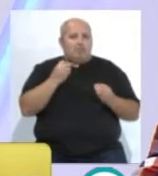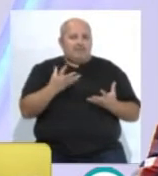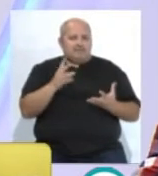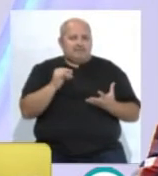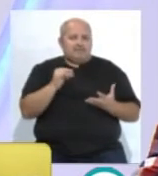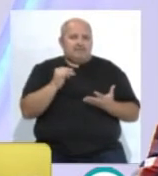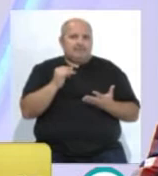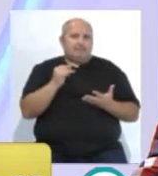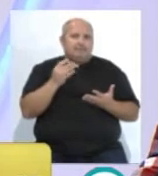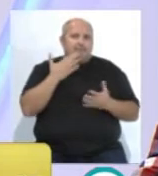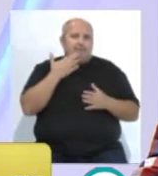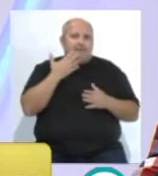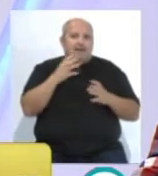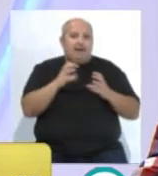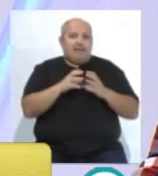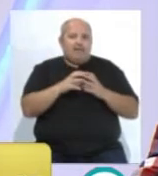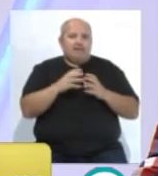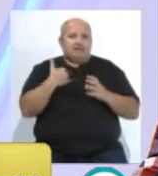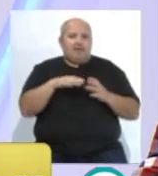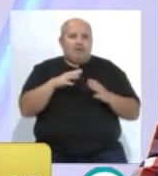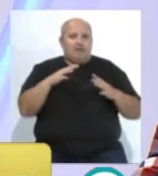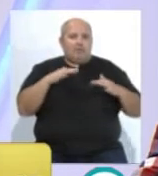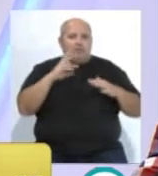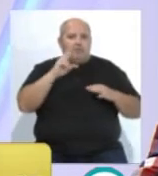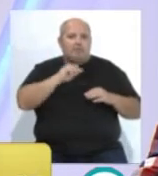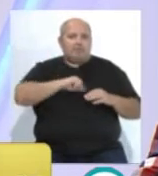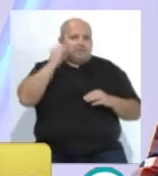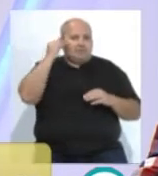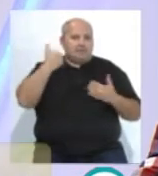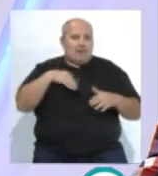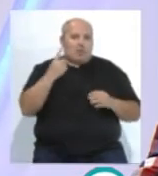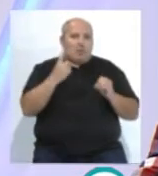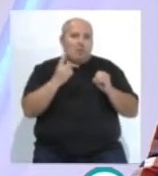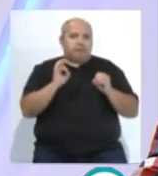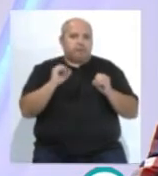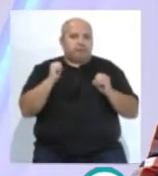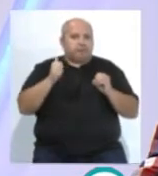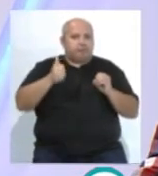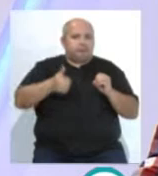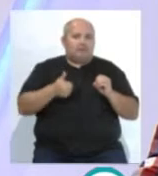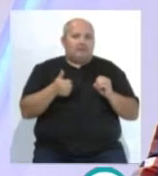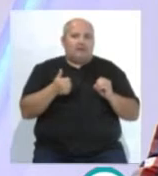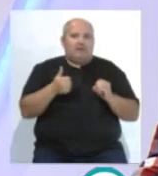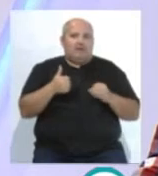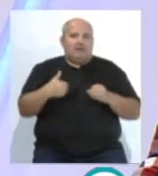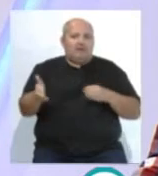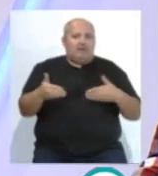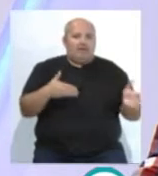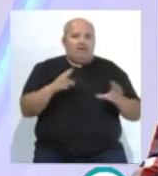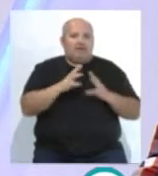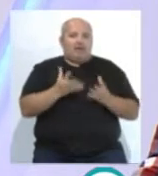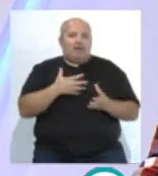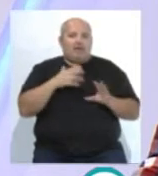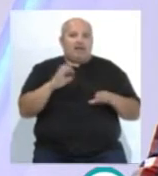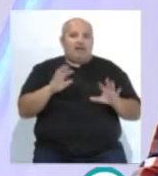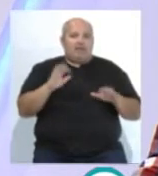sea contradictorio, porque yo creo que el Granada ya vio como el partido hecho, le empezó a dejar un poquito de balón y de espacios al Cádiz,